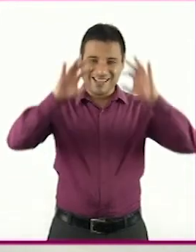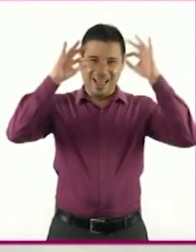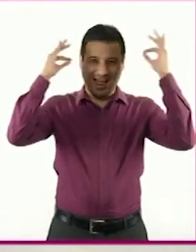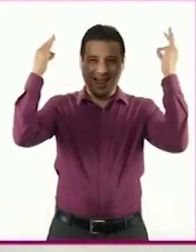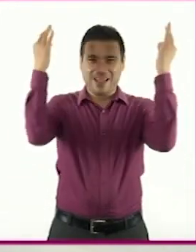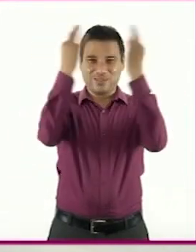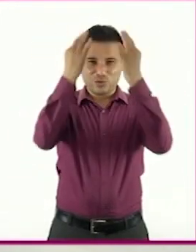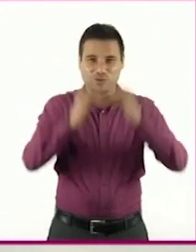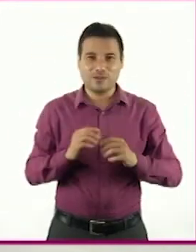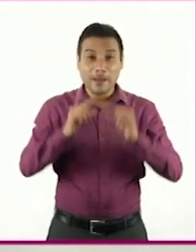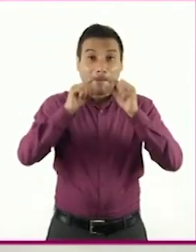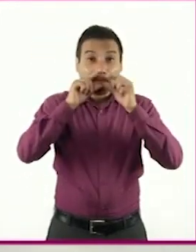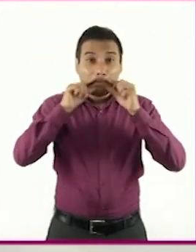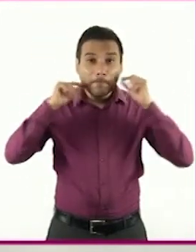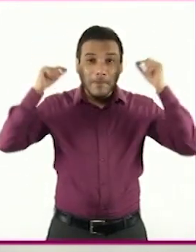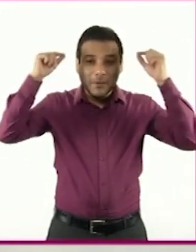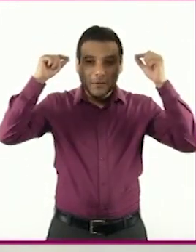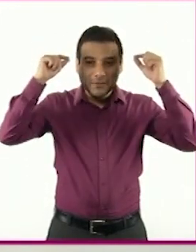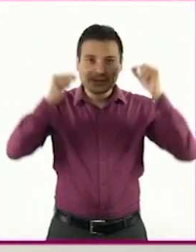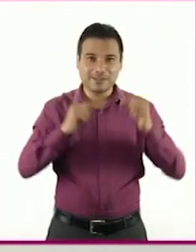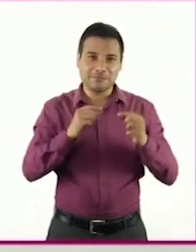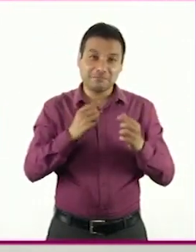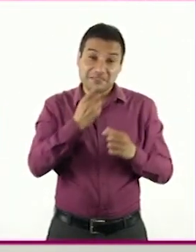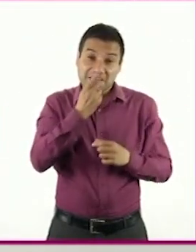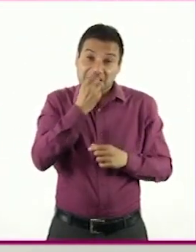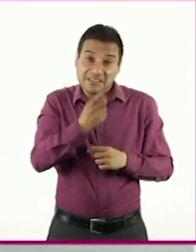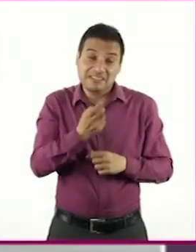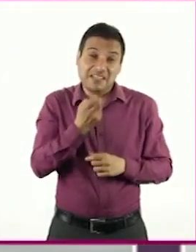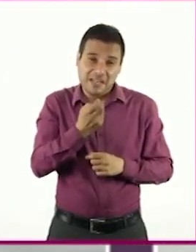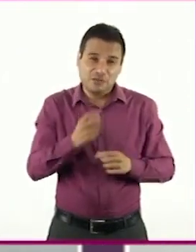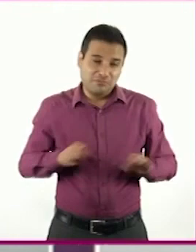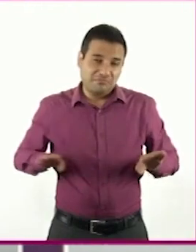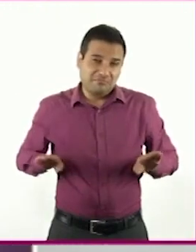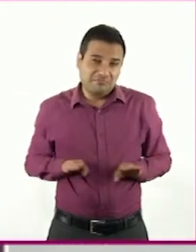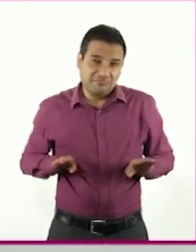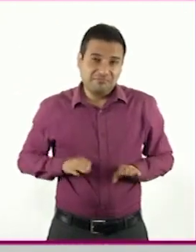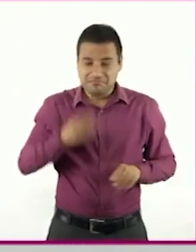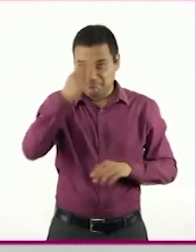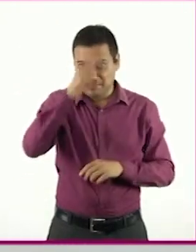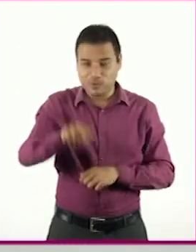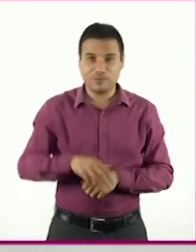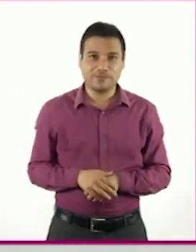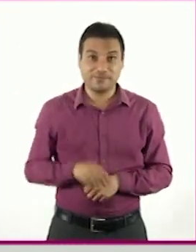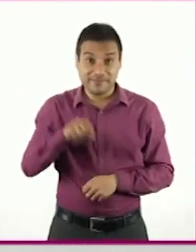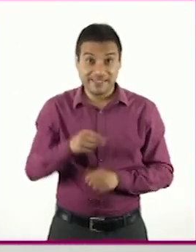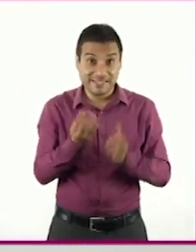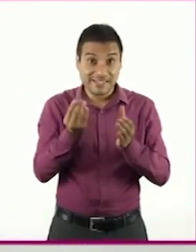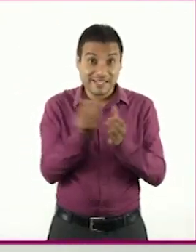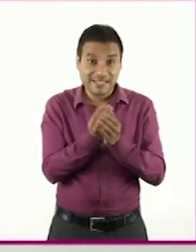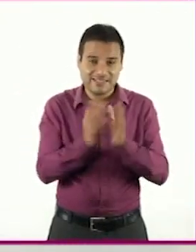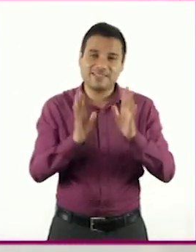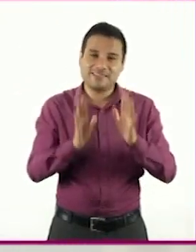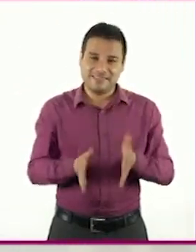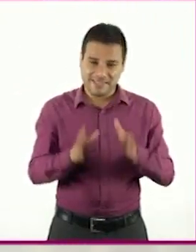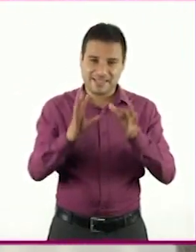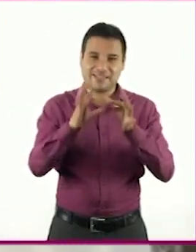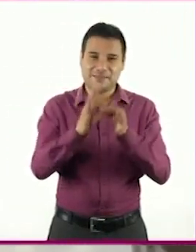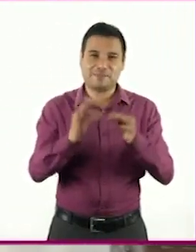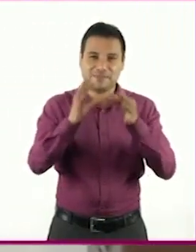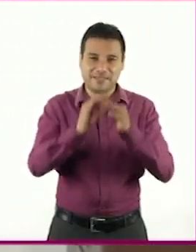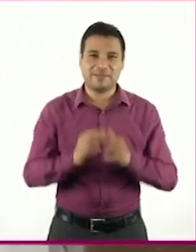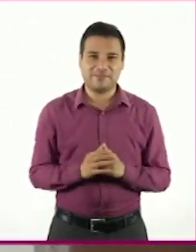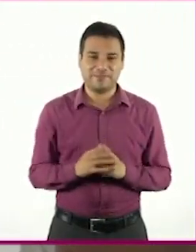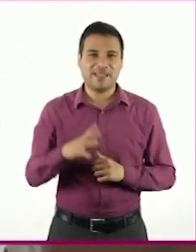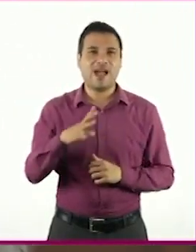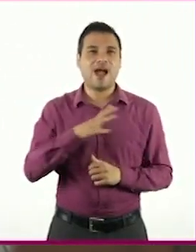ancho y el bigote son sinónimos de nuestra cultura. En esta sesión hemos estudiado que existen diversas luchas